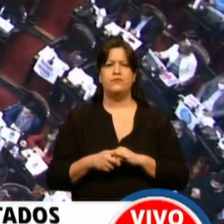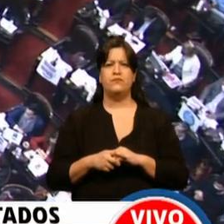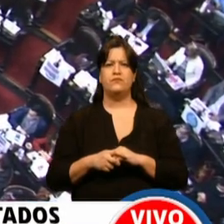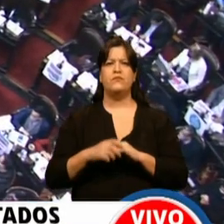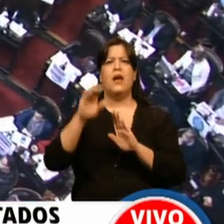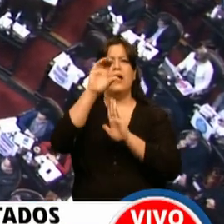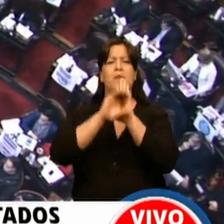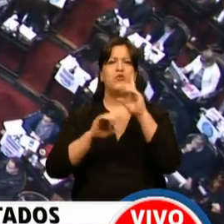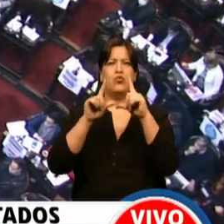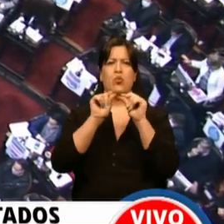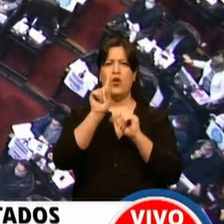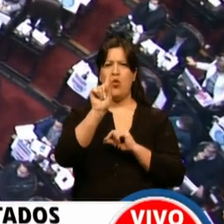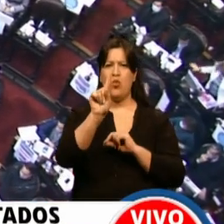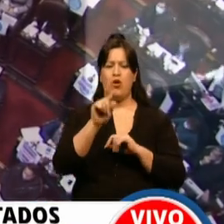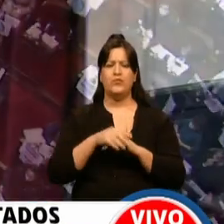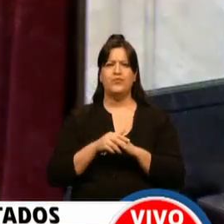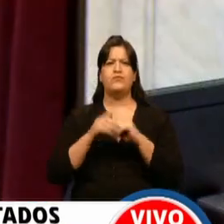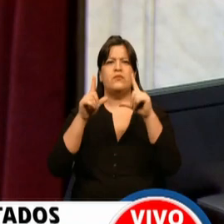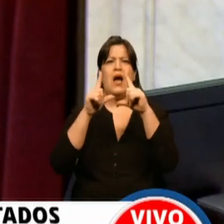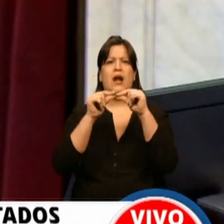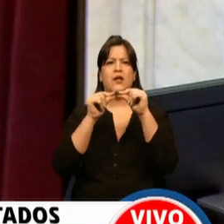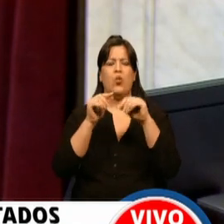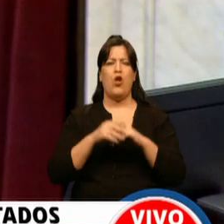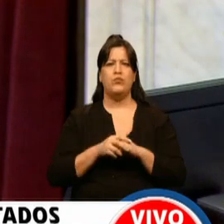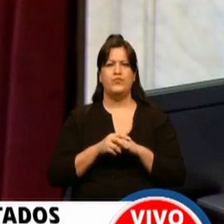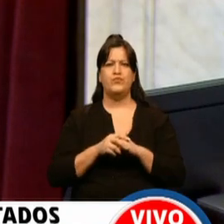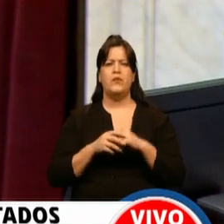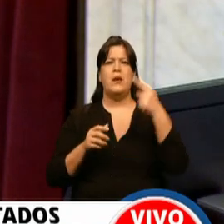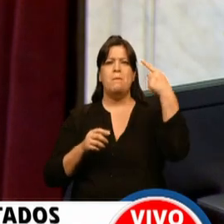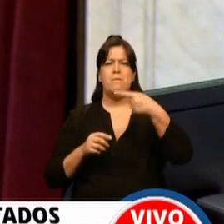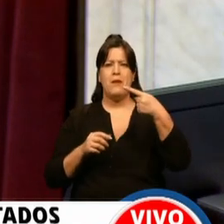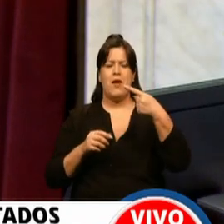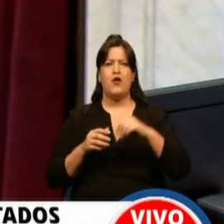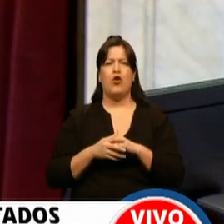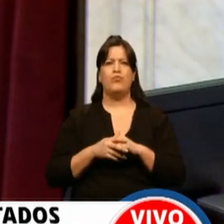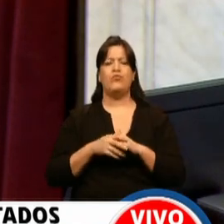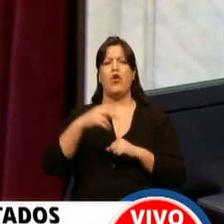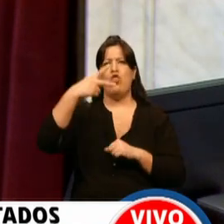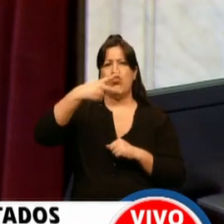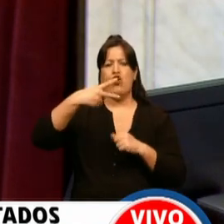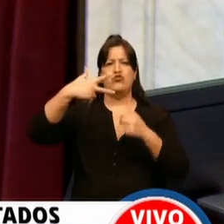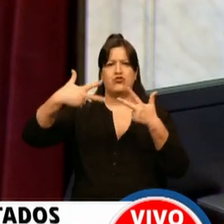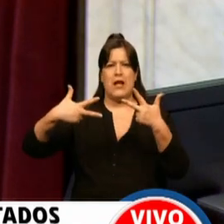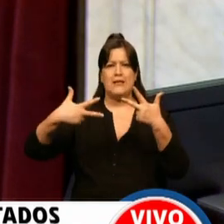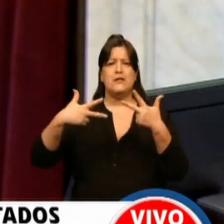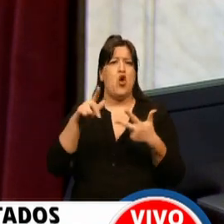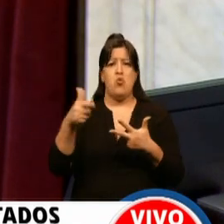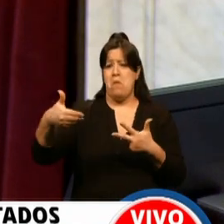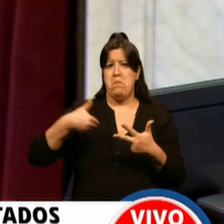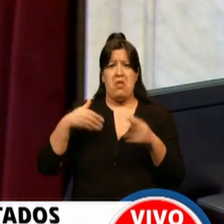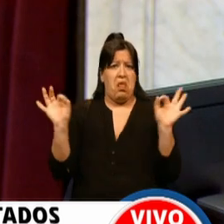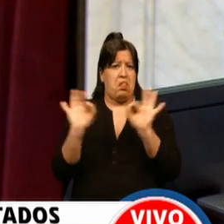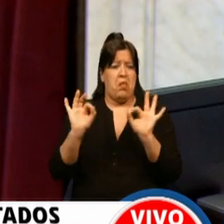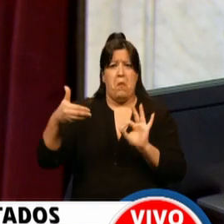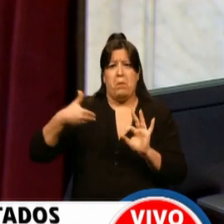capítulo primero artículos 1º 2 y 3 no hay solicitud ni